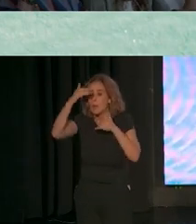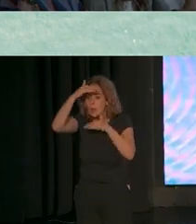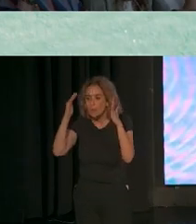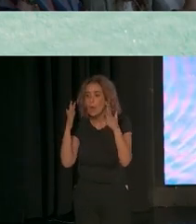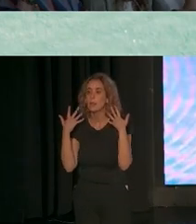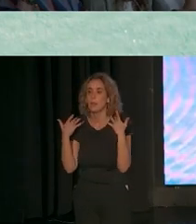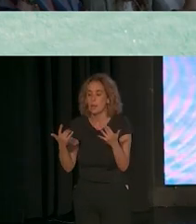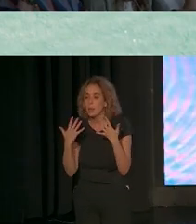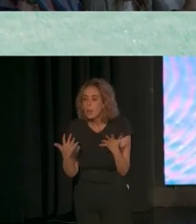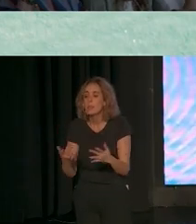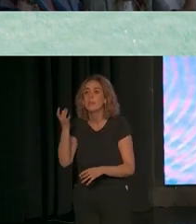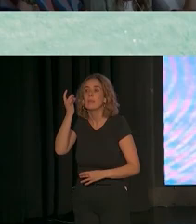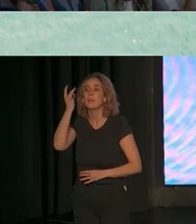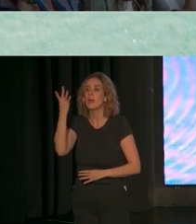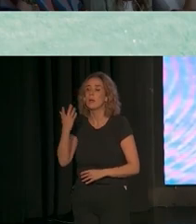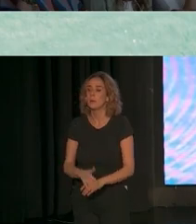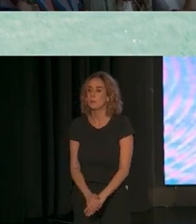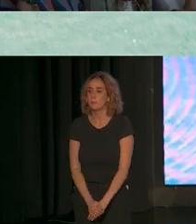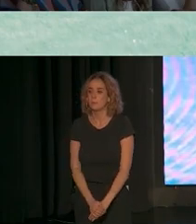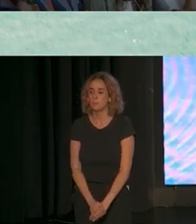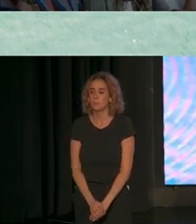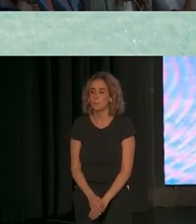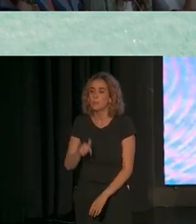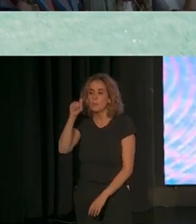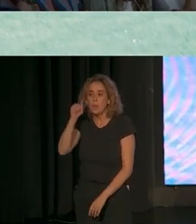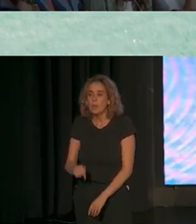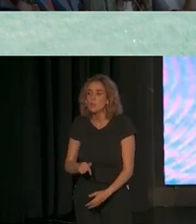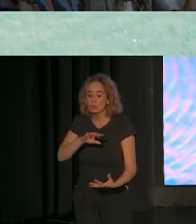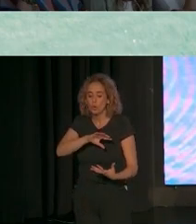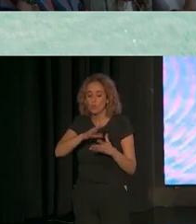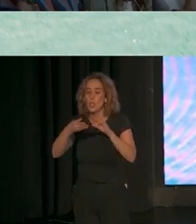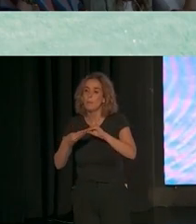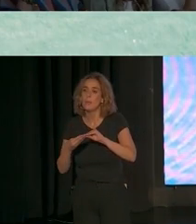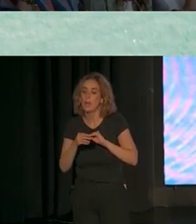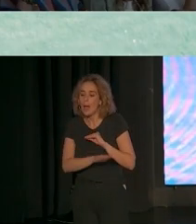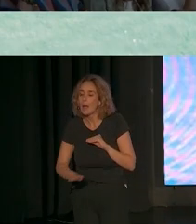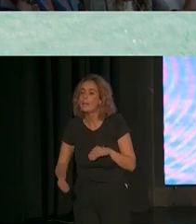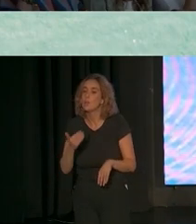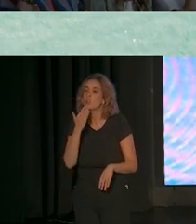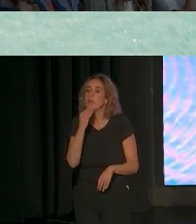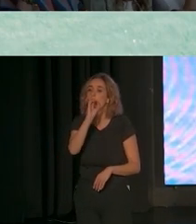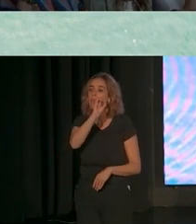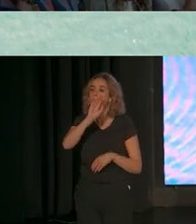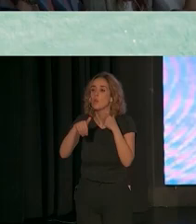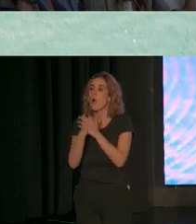atención temprana, la IDEA, y esto es lo que se aplica a niños de 0 a 3 años.